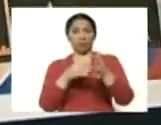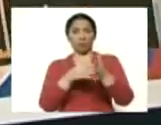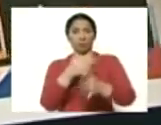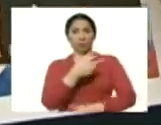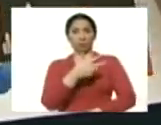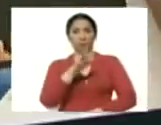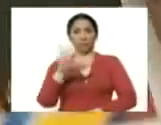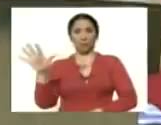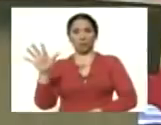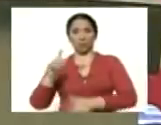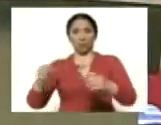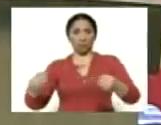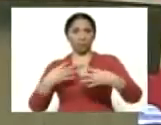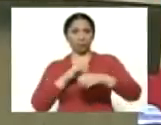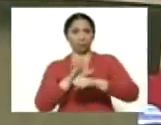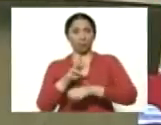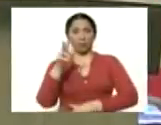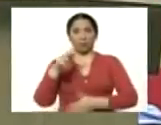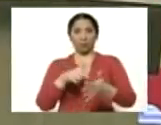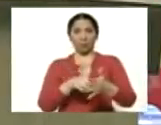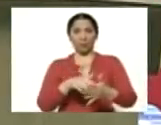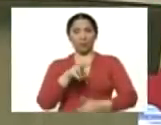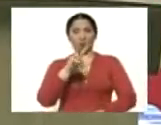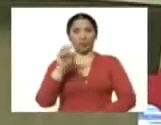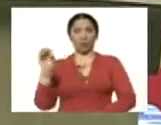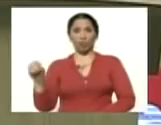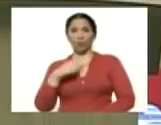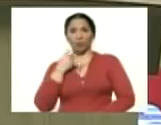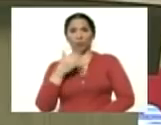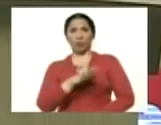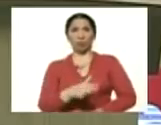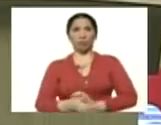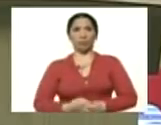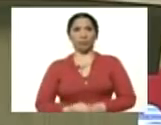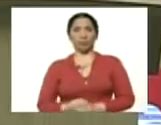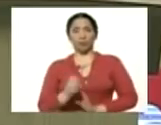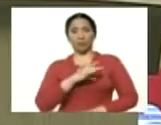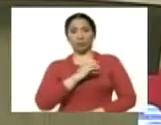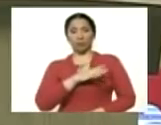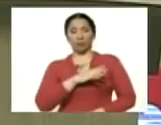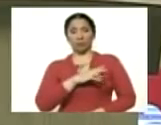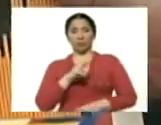37.355 casos, 3.200 fallecidos. En Chile,